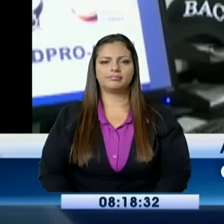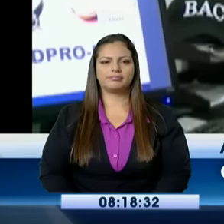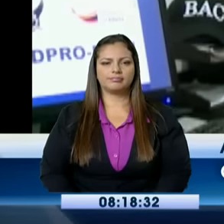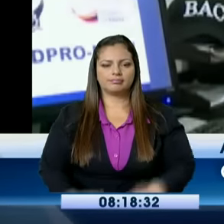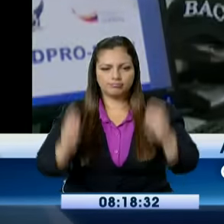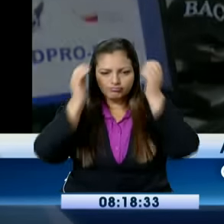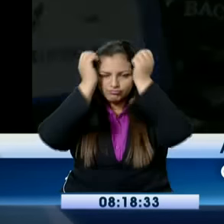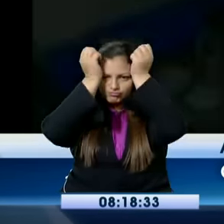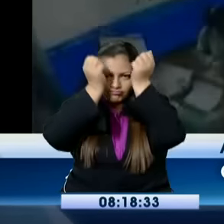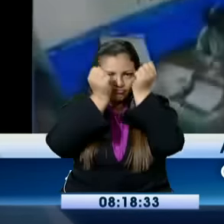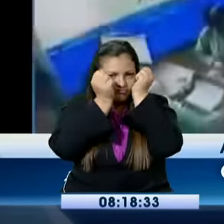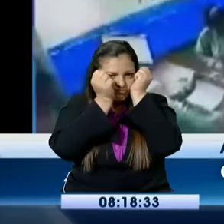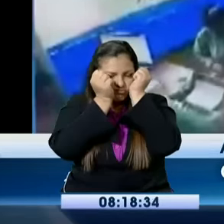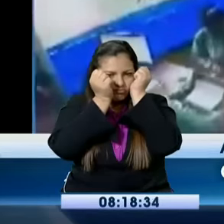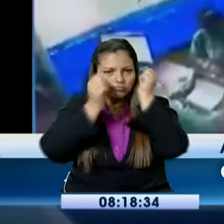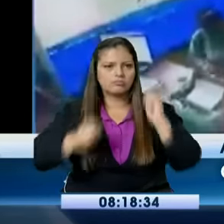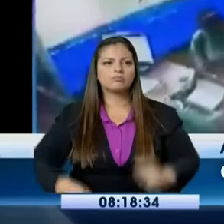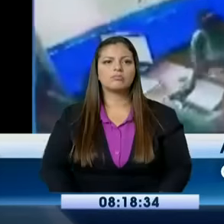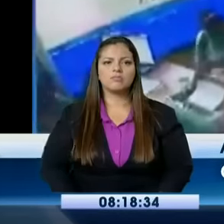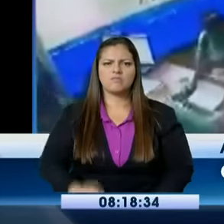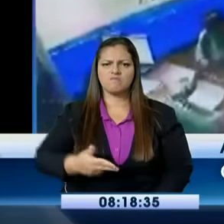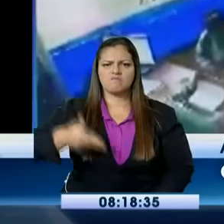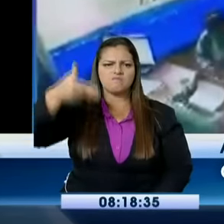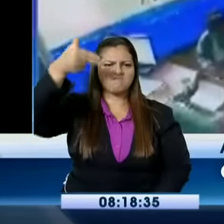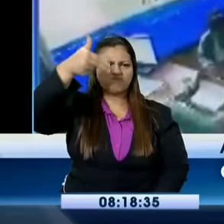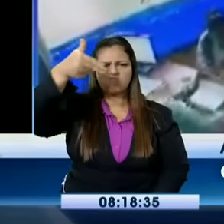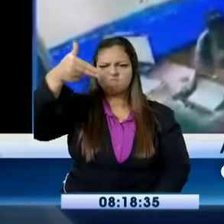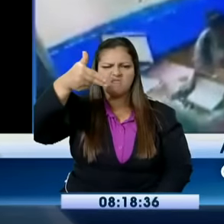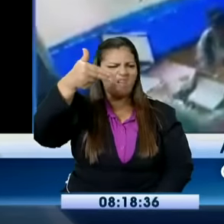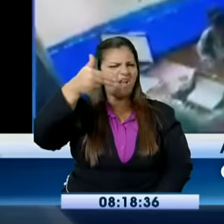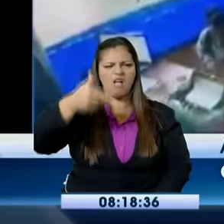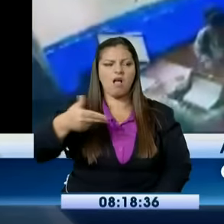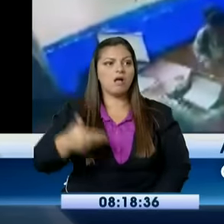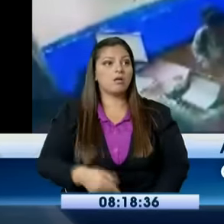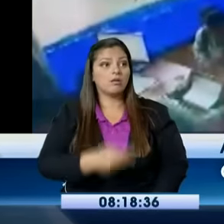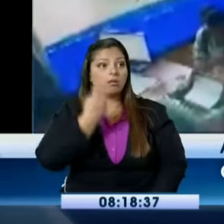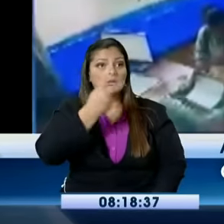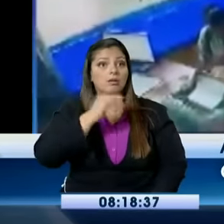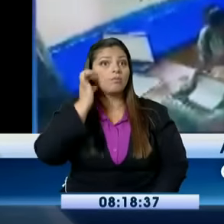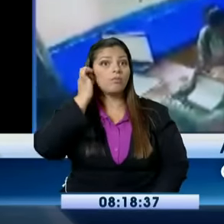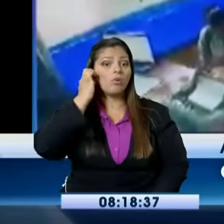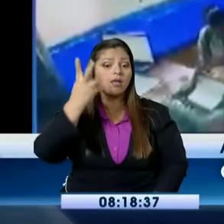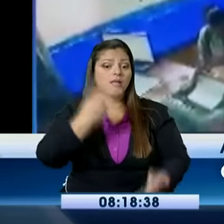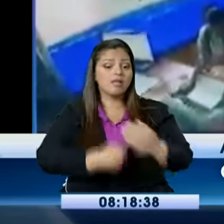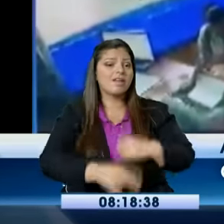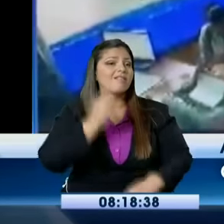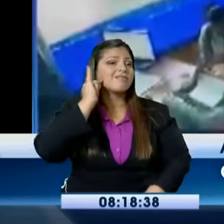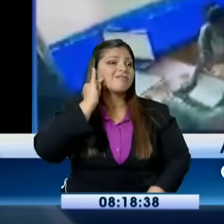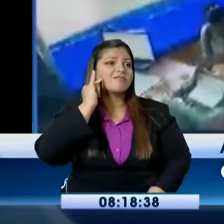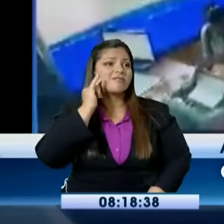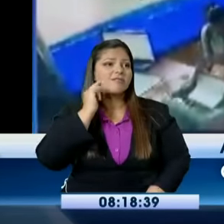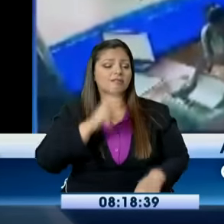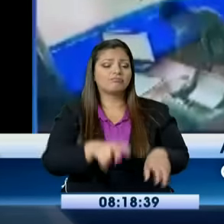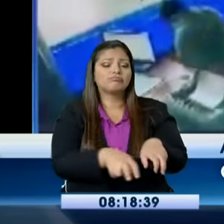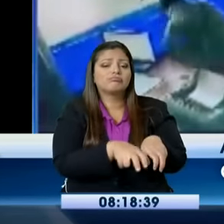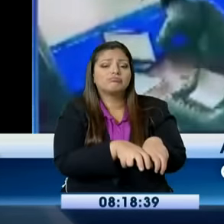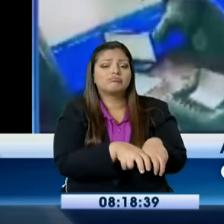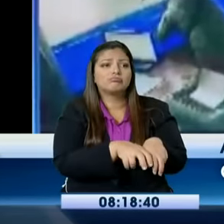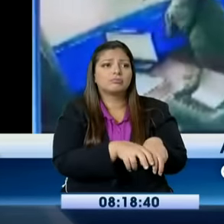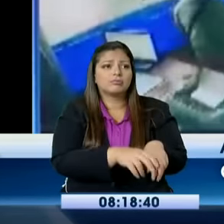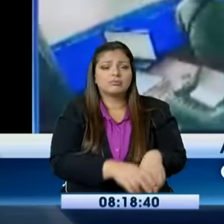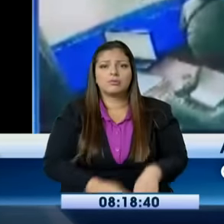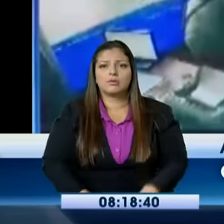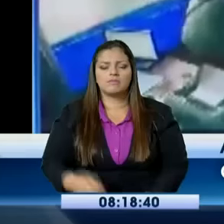su verdadera identidad. Con arma en mano, uno de los sospechosos se dirige hasta uno de los escritorios donde está una señora con su pequeña